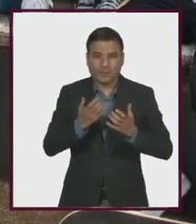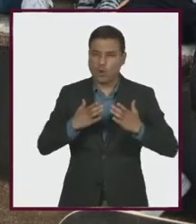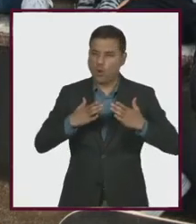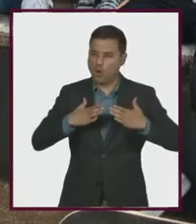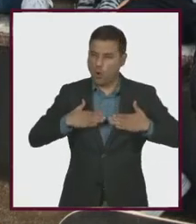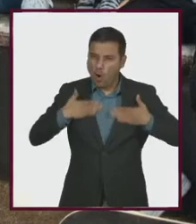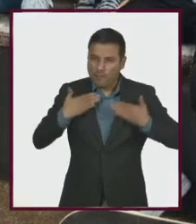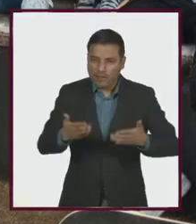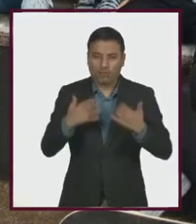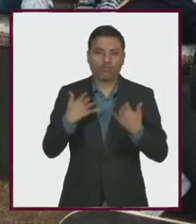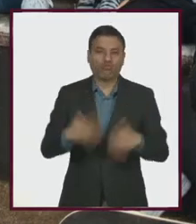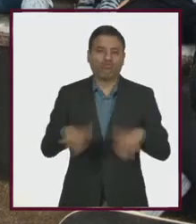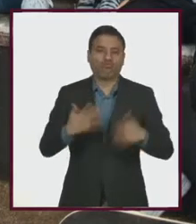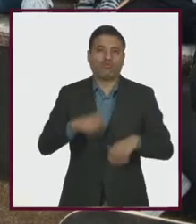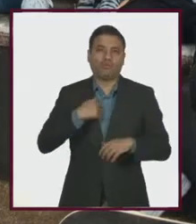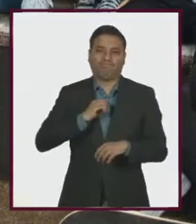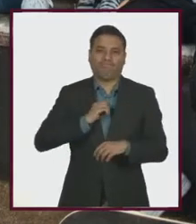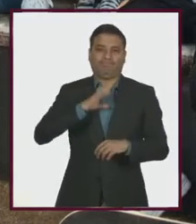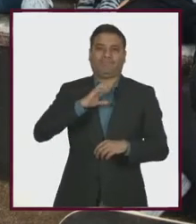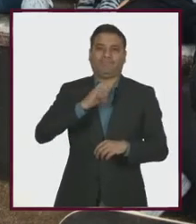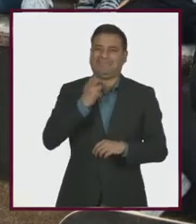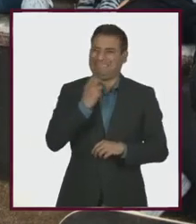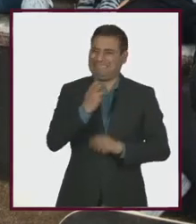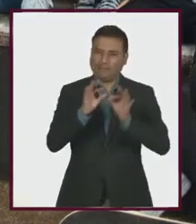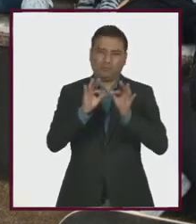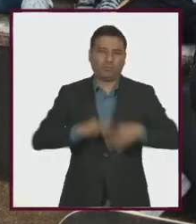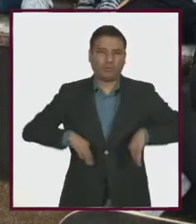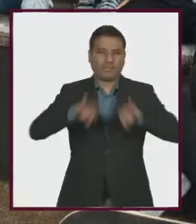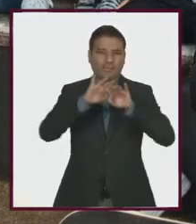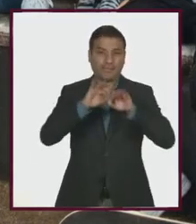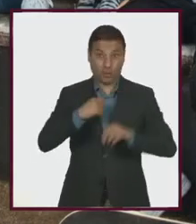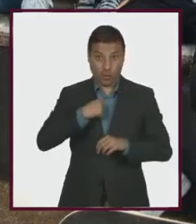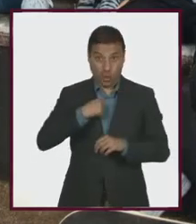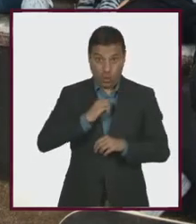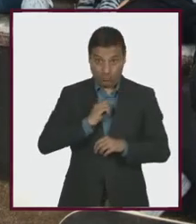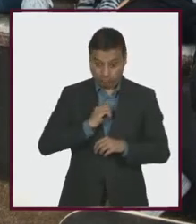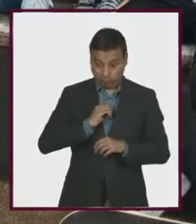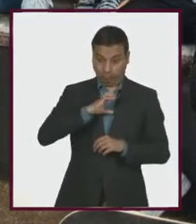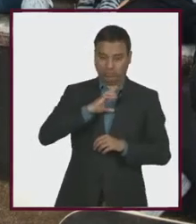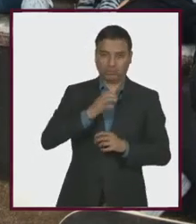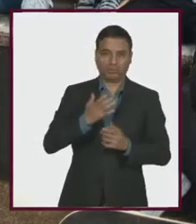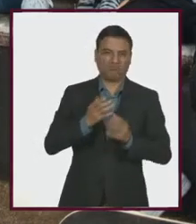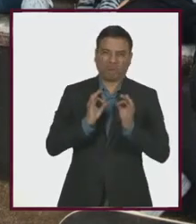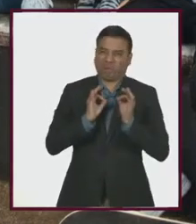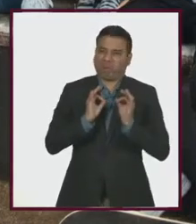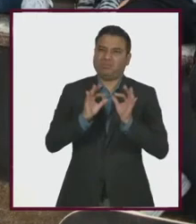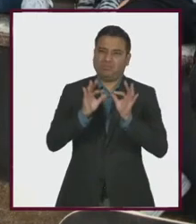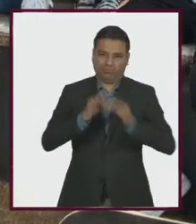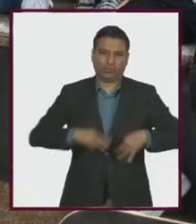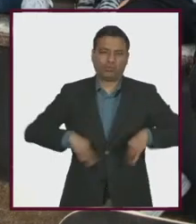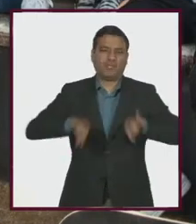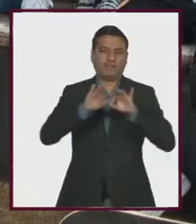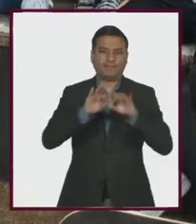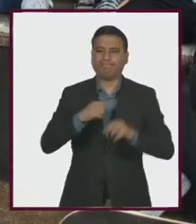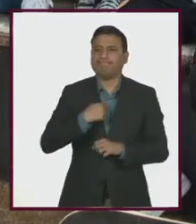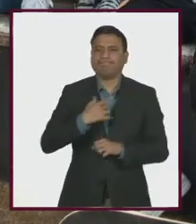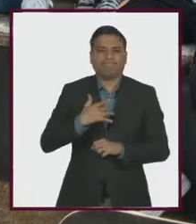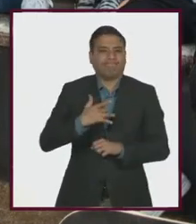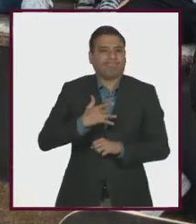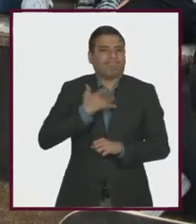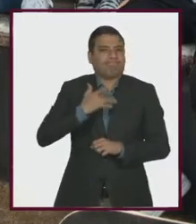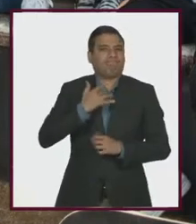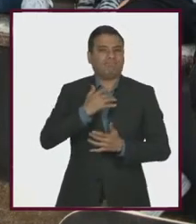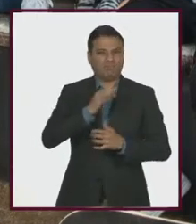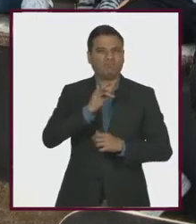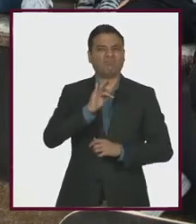Entonces, desarrollar la autoestima va a ser parte importante para que ellos se sientan más